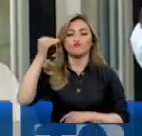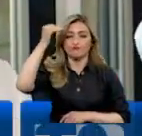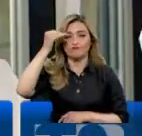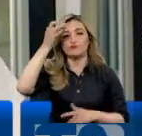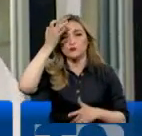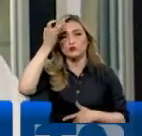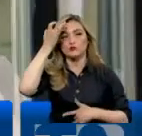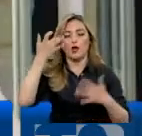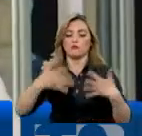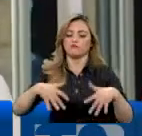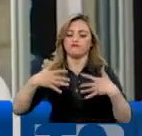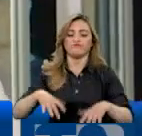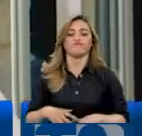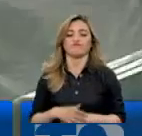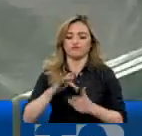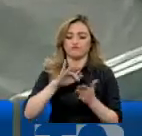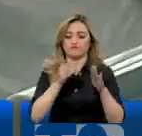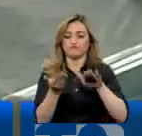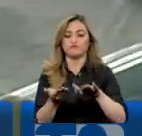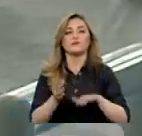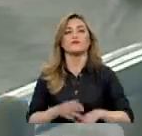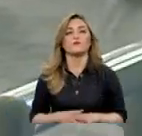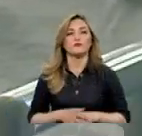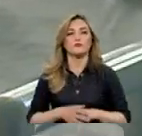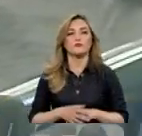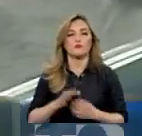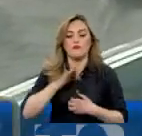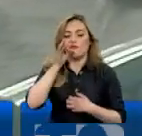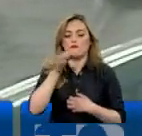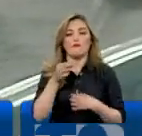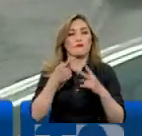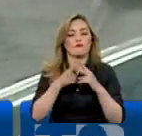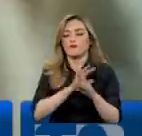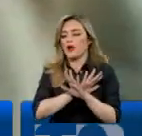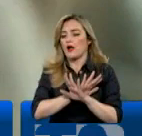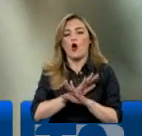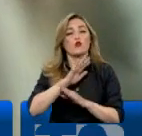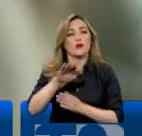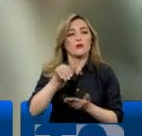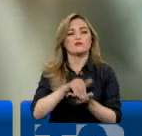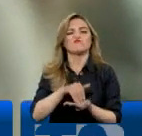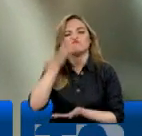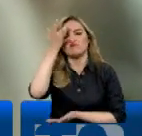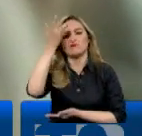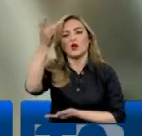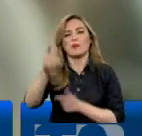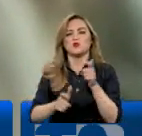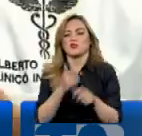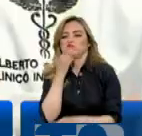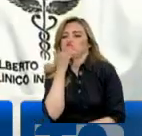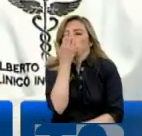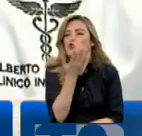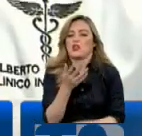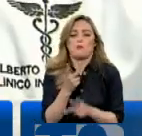se enferman más gravemente, tienen más riesgo de morir. Pasó ya el inicio de la pandemia y se está repitiendo ahora, por una razón, la relajación de las